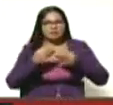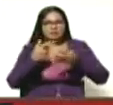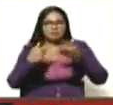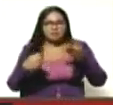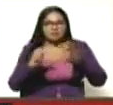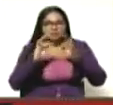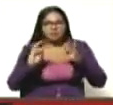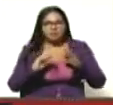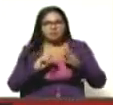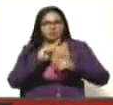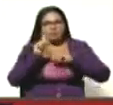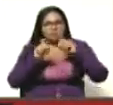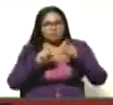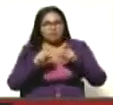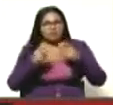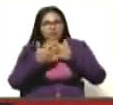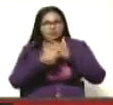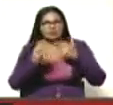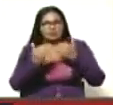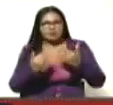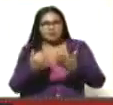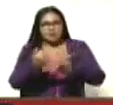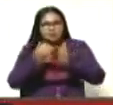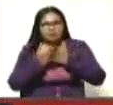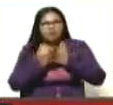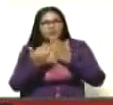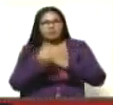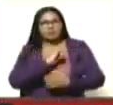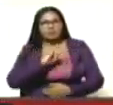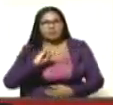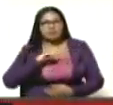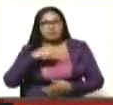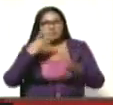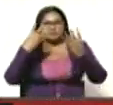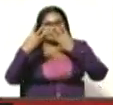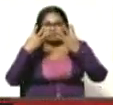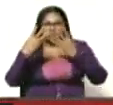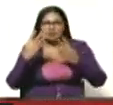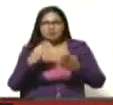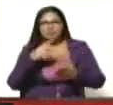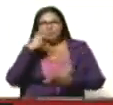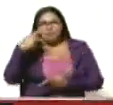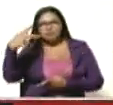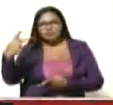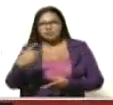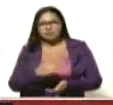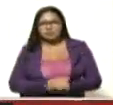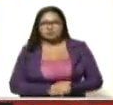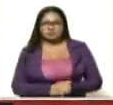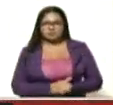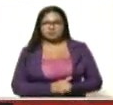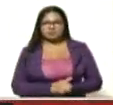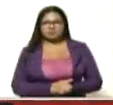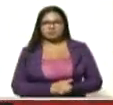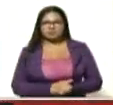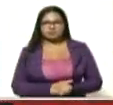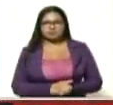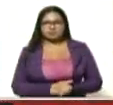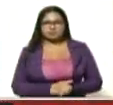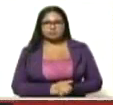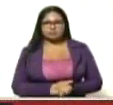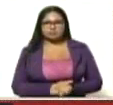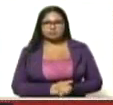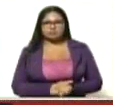el tema de la libertad, de la solidaridad y de la independencia en este festival por la poesía. In this festival through the